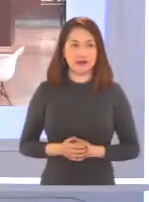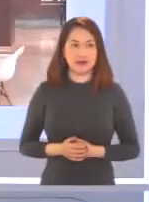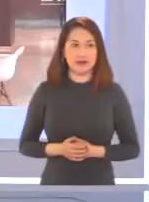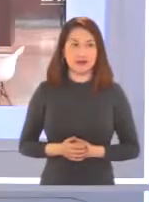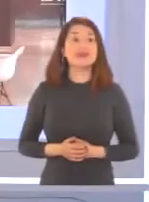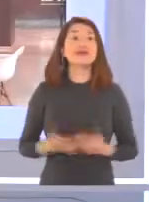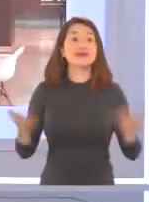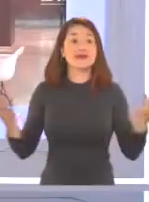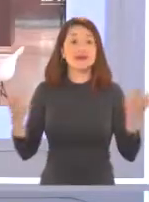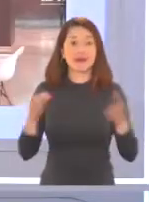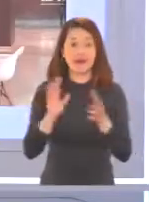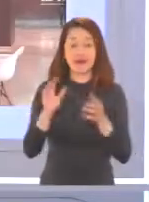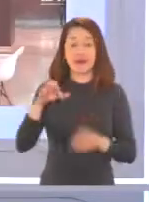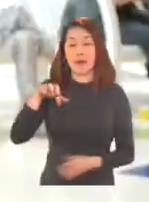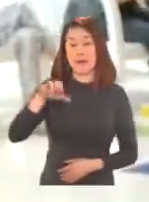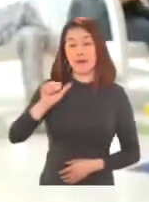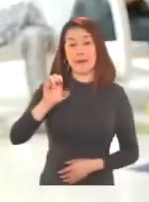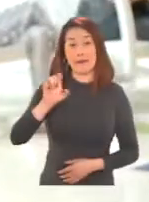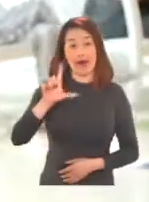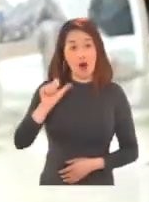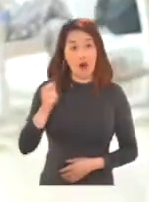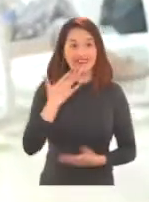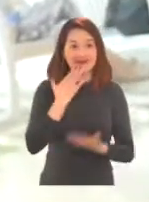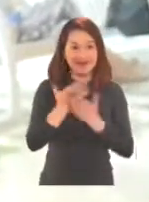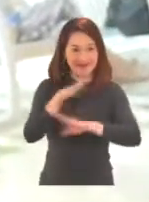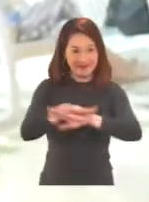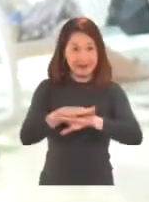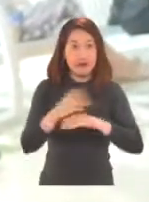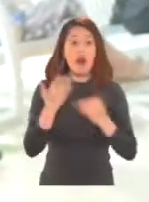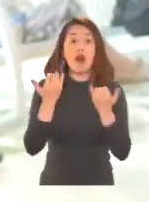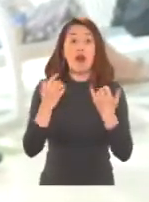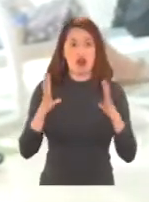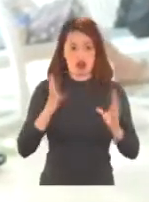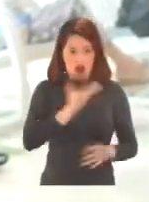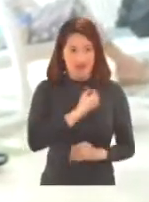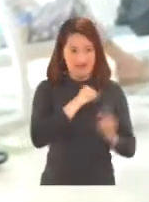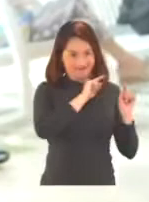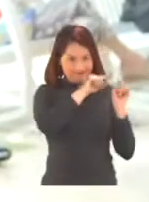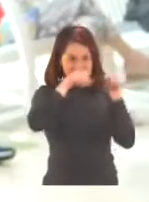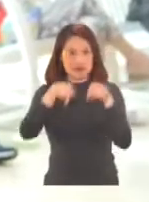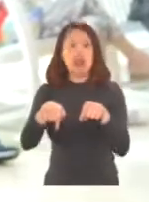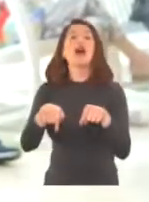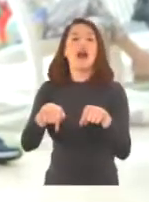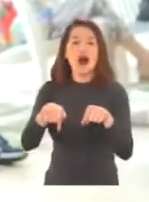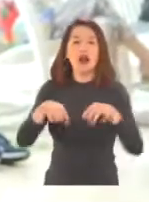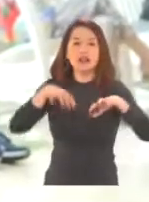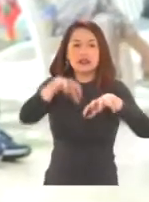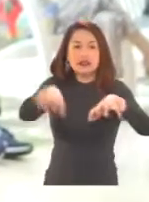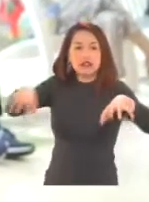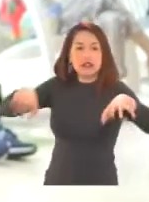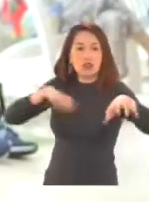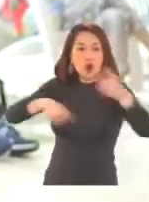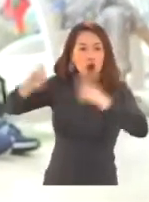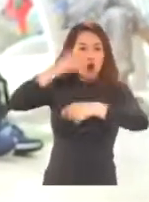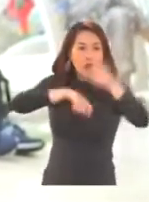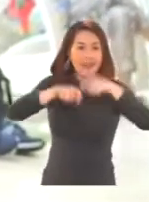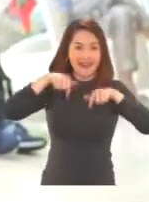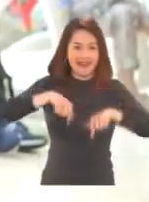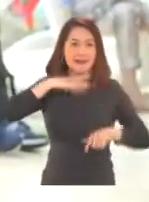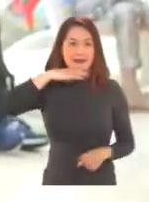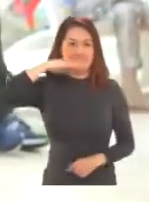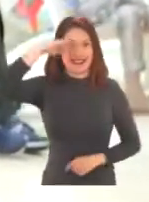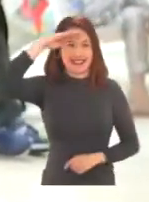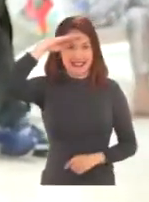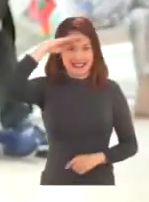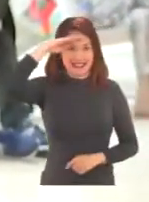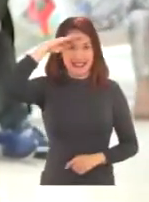Paola, televidentes, buenas tardes. Pues mire, nosotros también nos vinimos para un centro comercial de aquí, de la ciudad, que es muy concurrido un domingo,